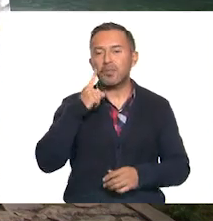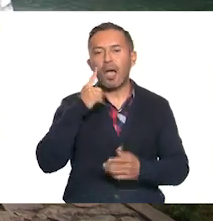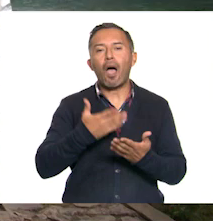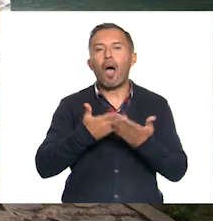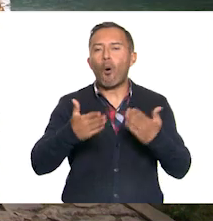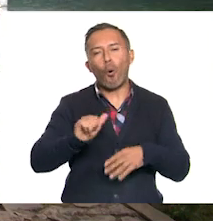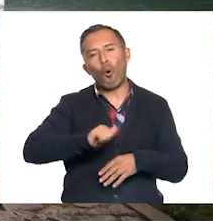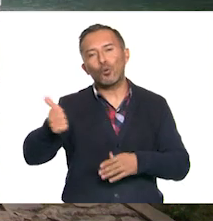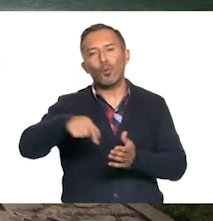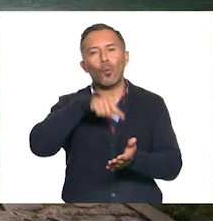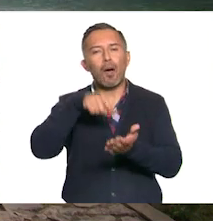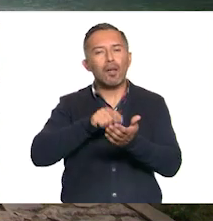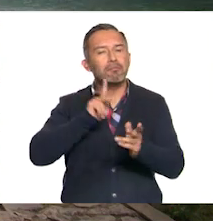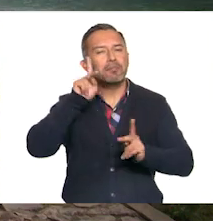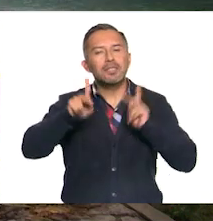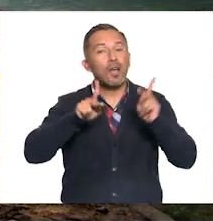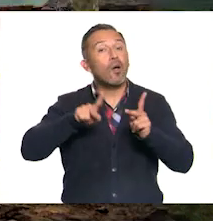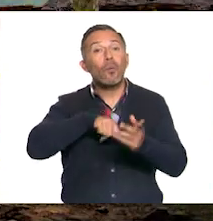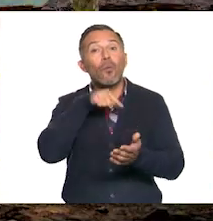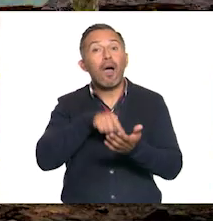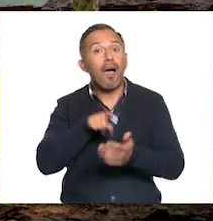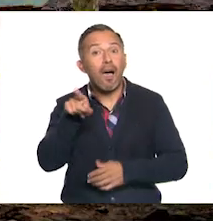siguiente destino, que es...